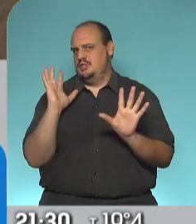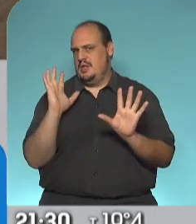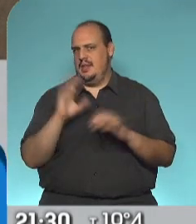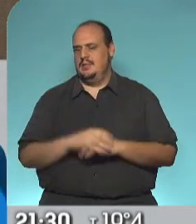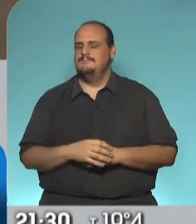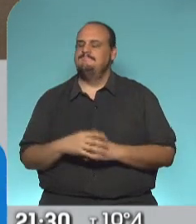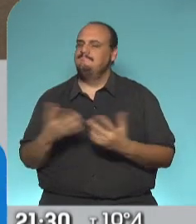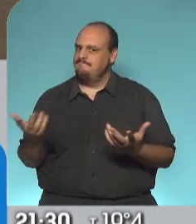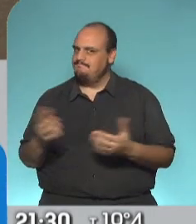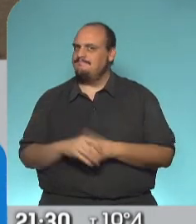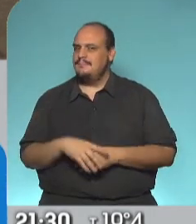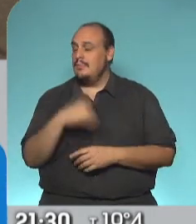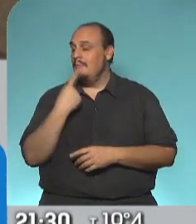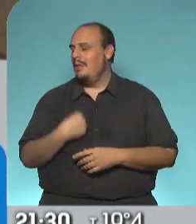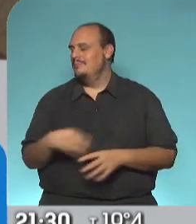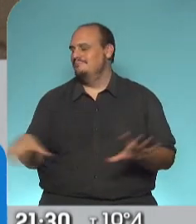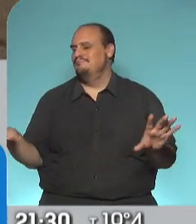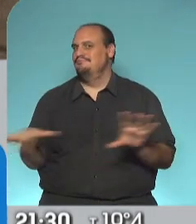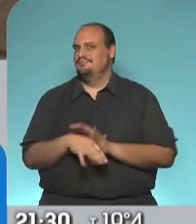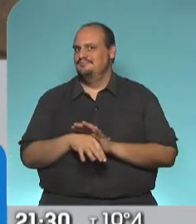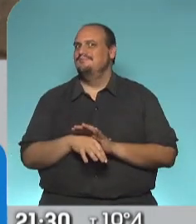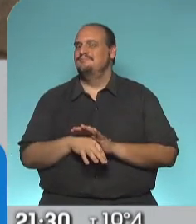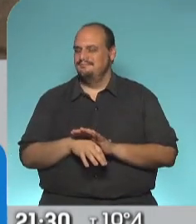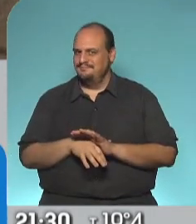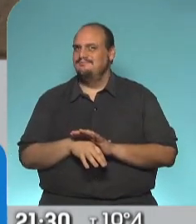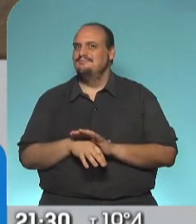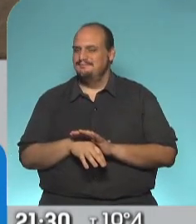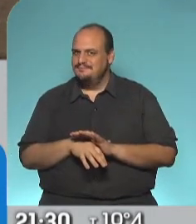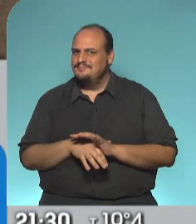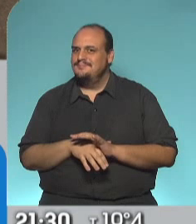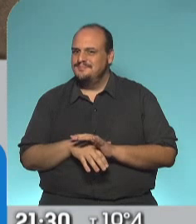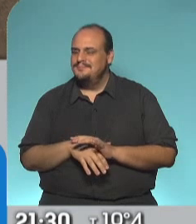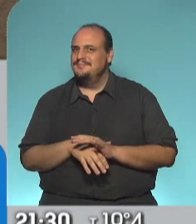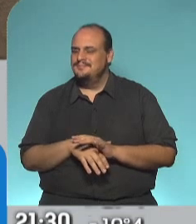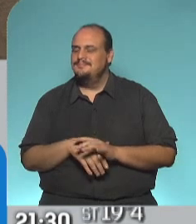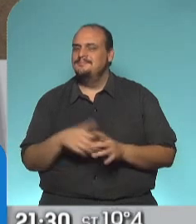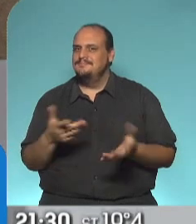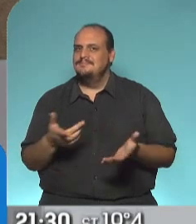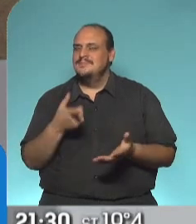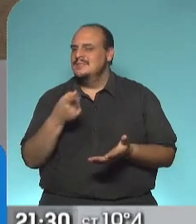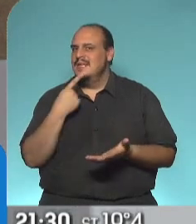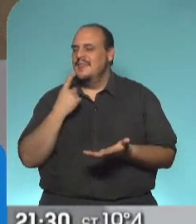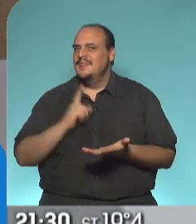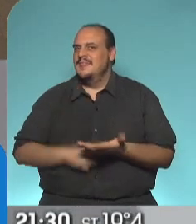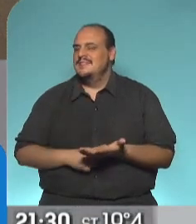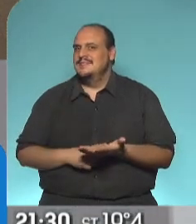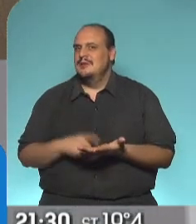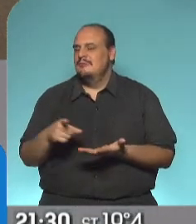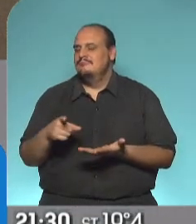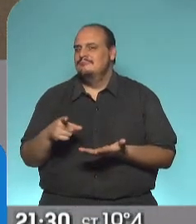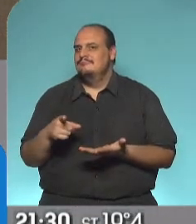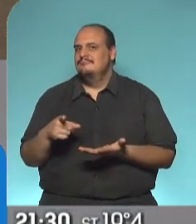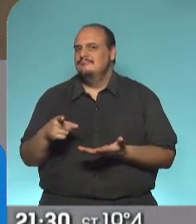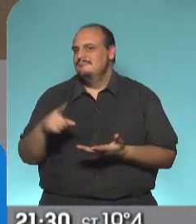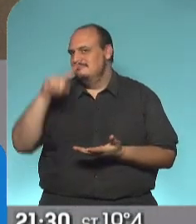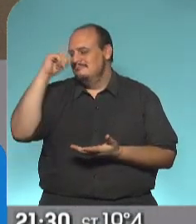mira me viene bien que me lo preguntes porque la verdad que esa es una decisión es una facultad que no tiene el